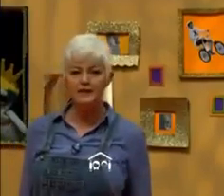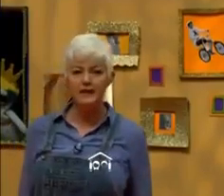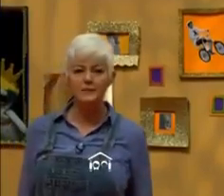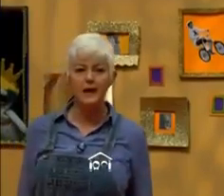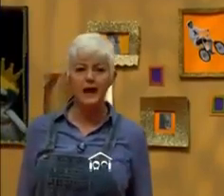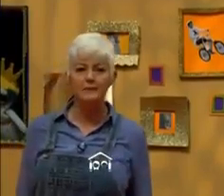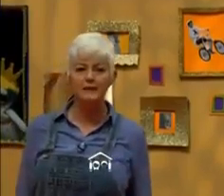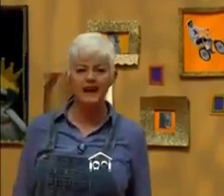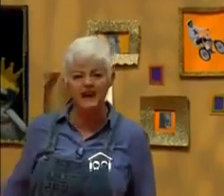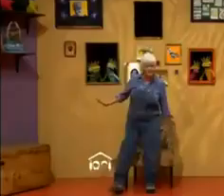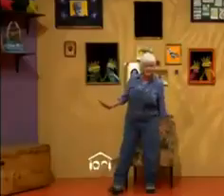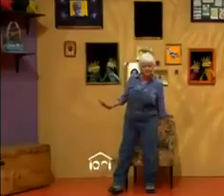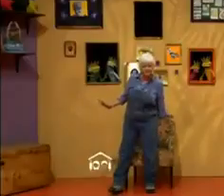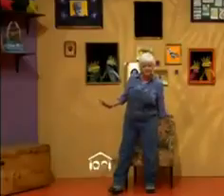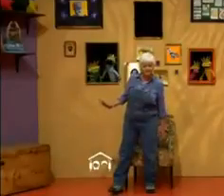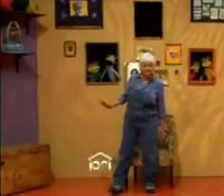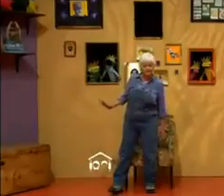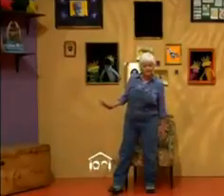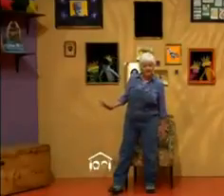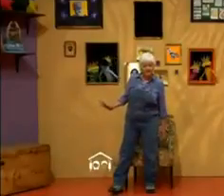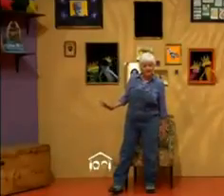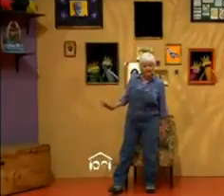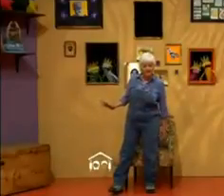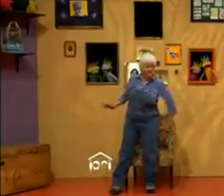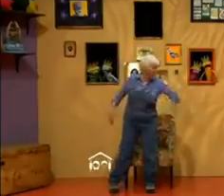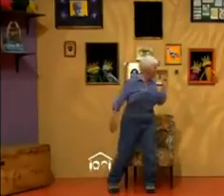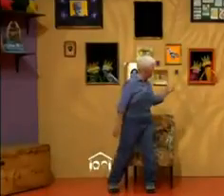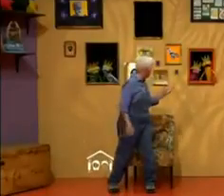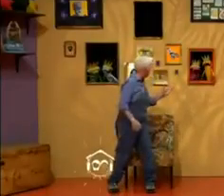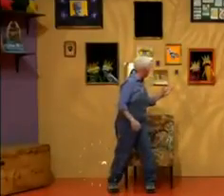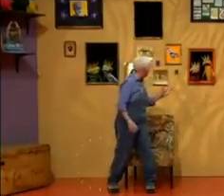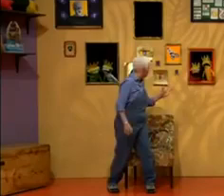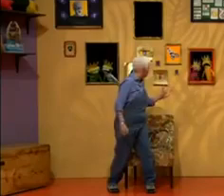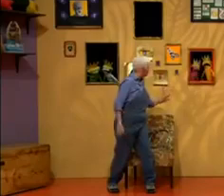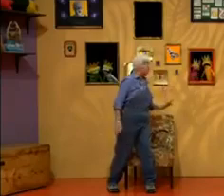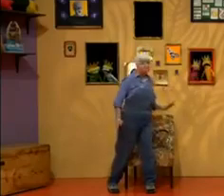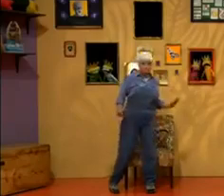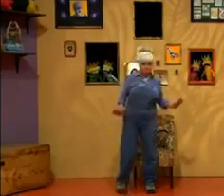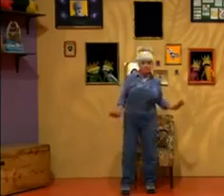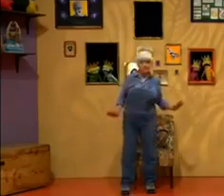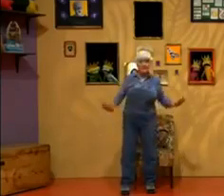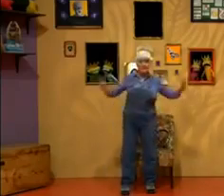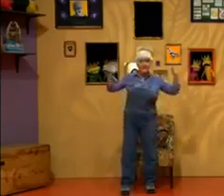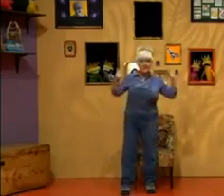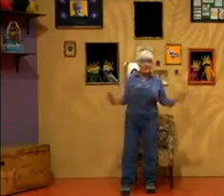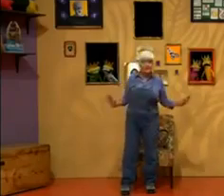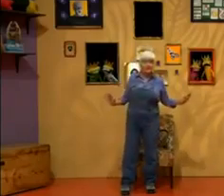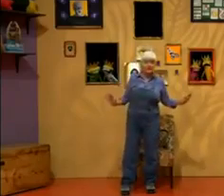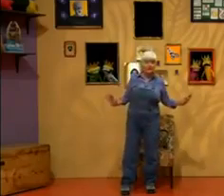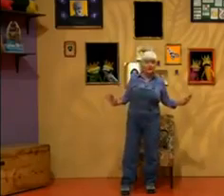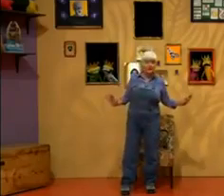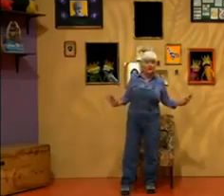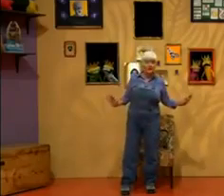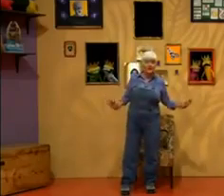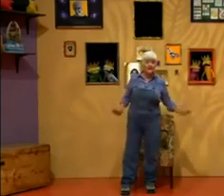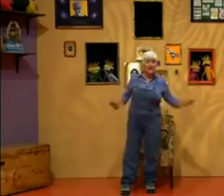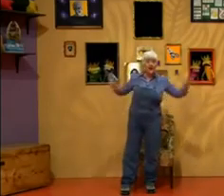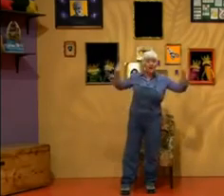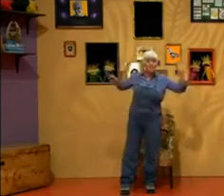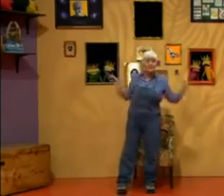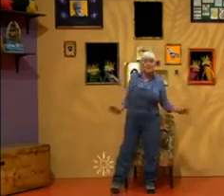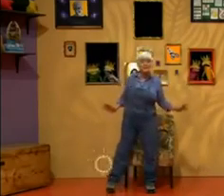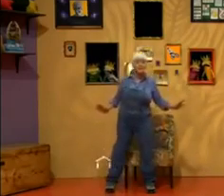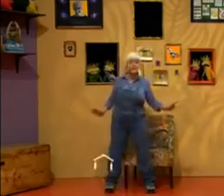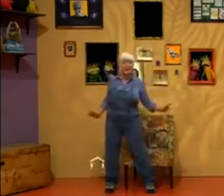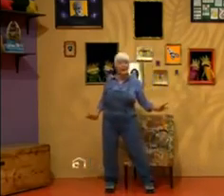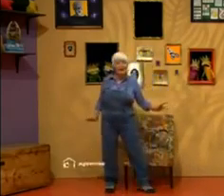¡El príncipe pantera! ¡Presente! ¡El príncipe puma! ¡Presente! Y el más pequeño que es